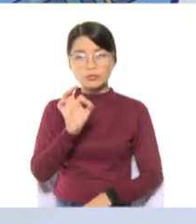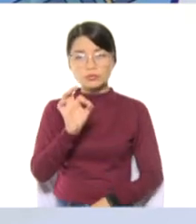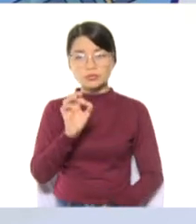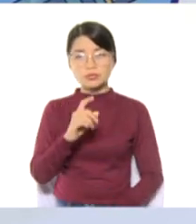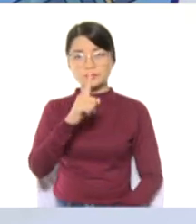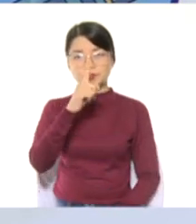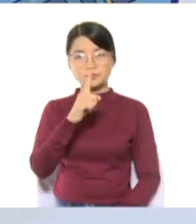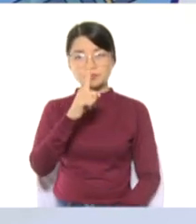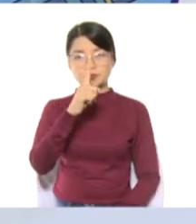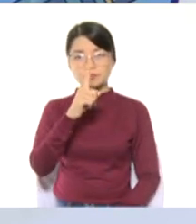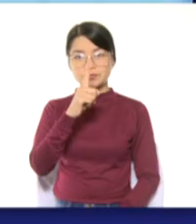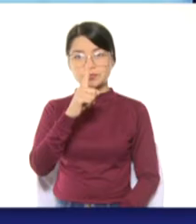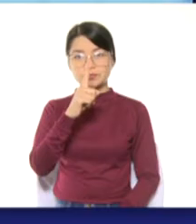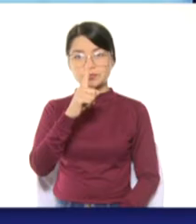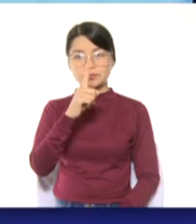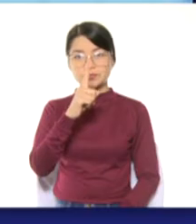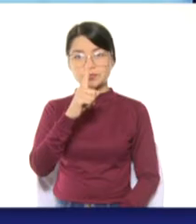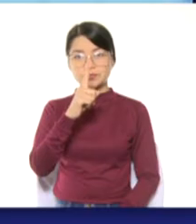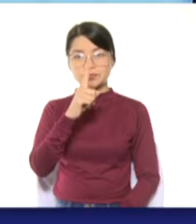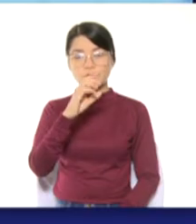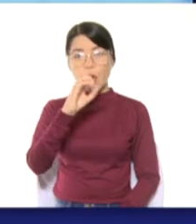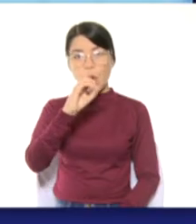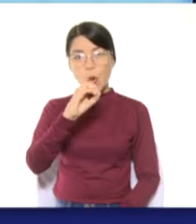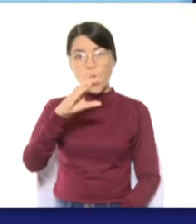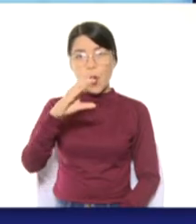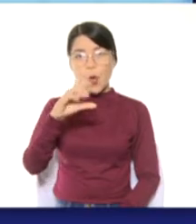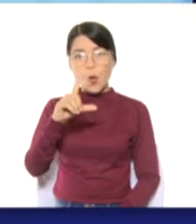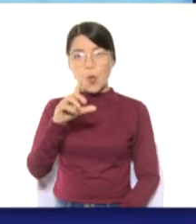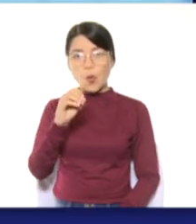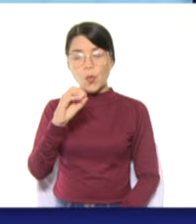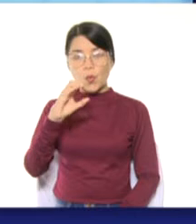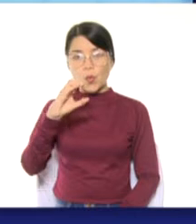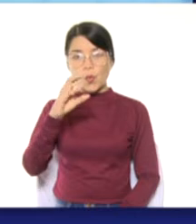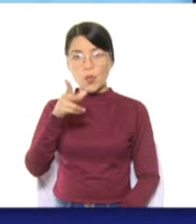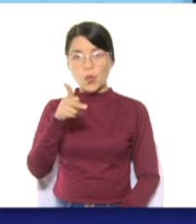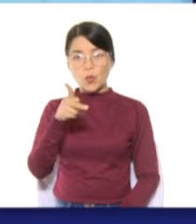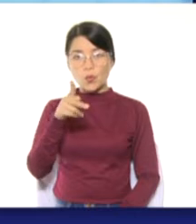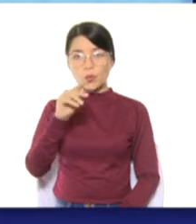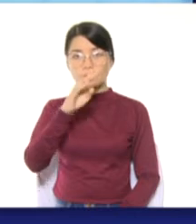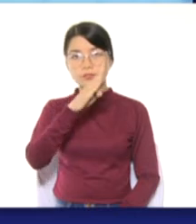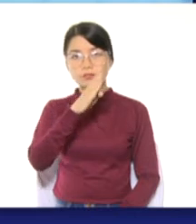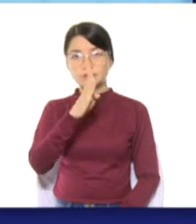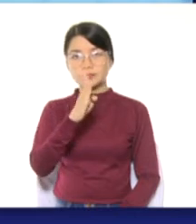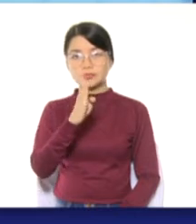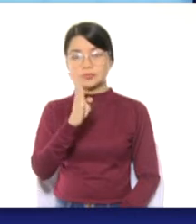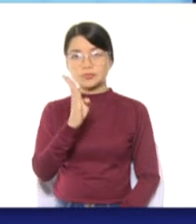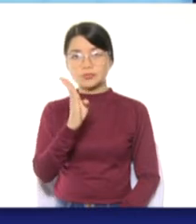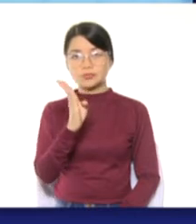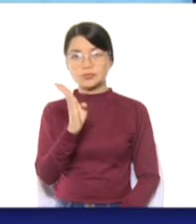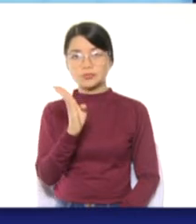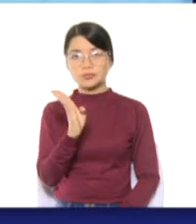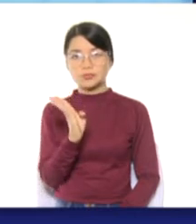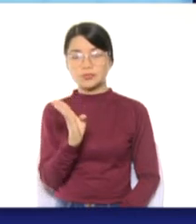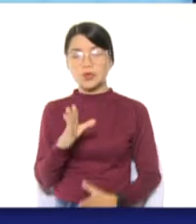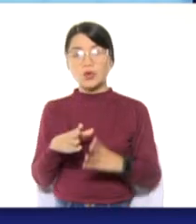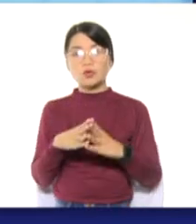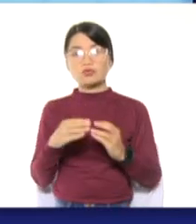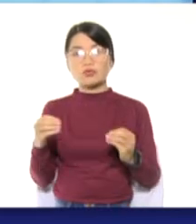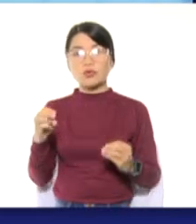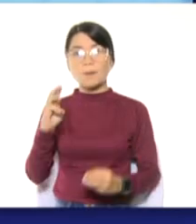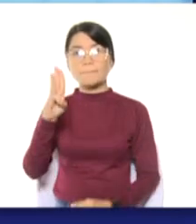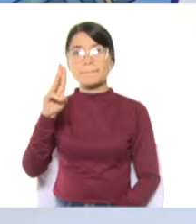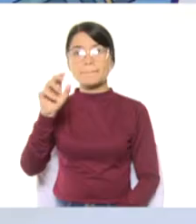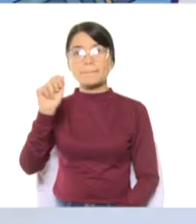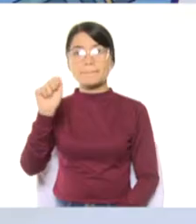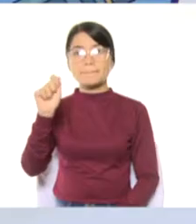esta parte, tiene 5 past, 10 past, quarter past, 20 past, 25 past y